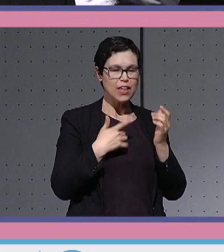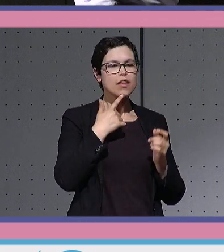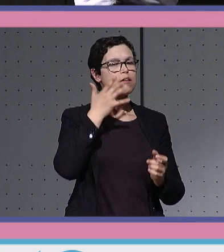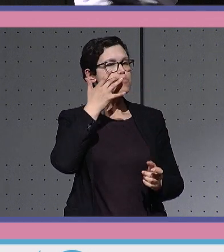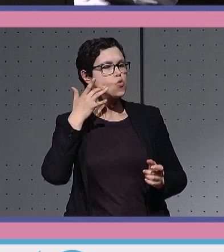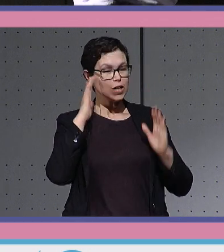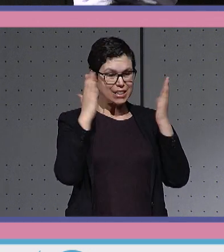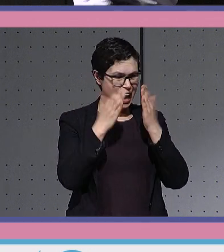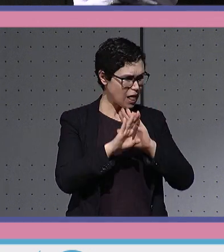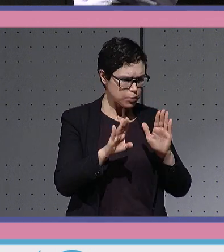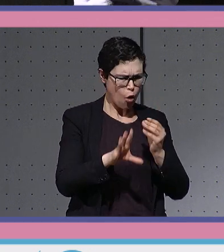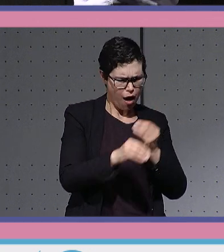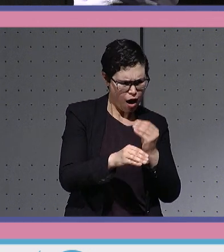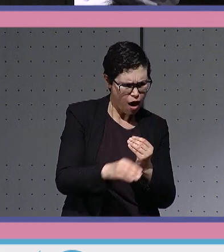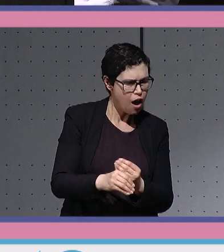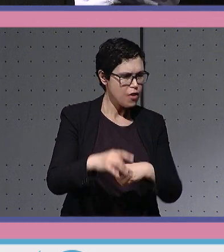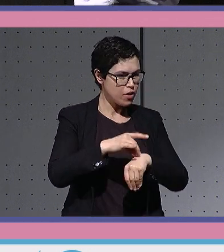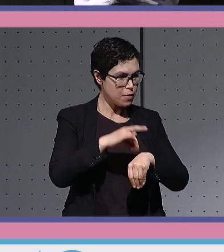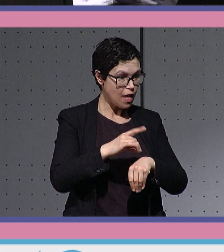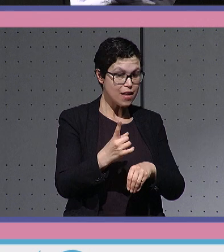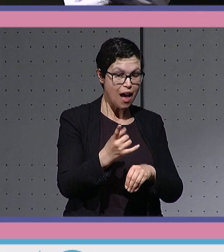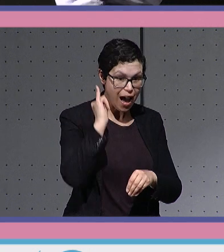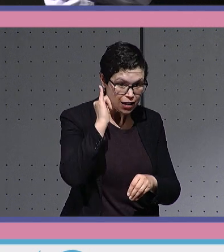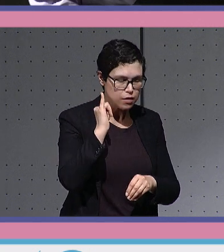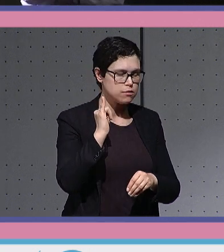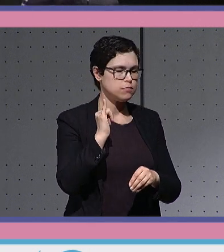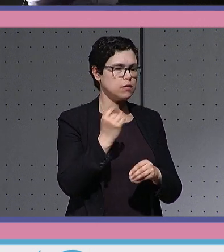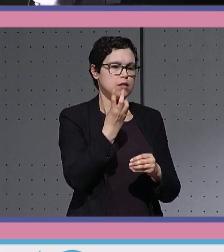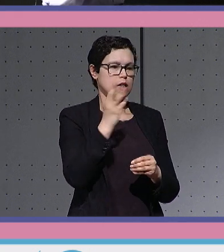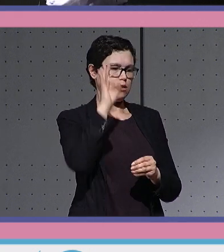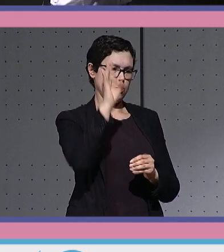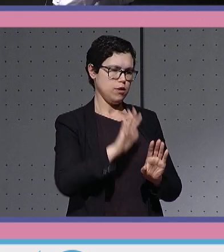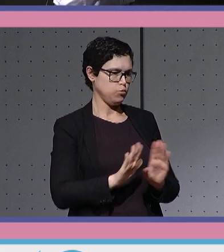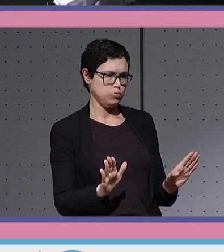explicar, después porque al final veréis unas cifras un poquito inferiores.